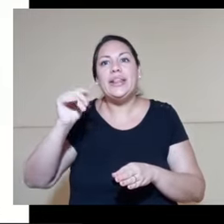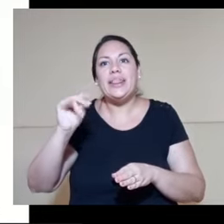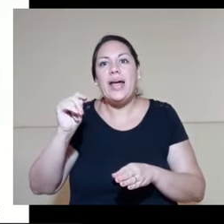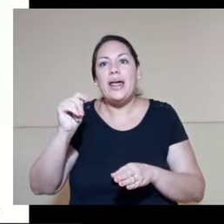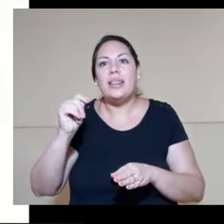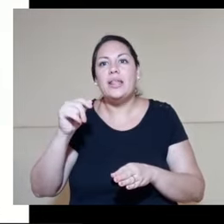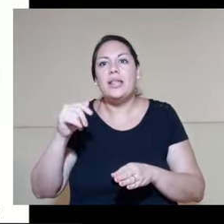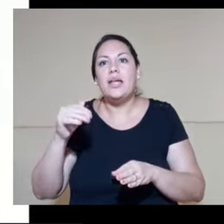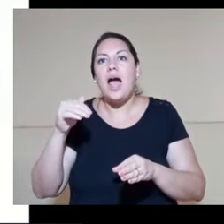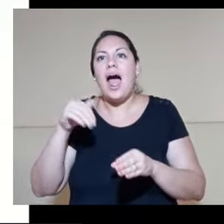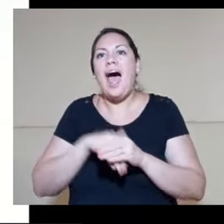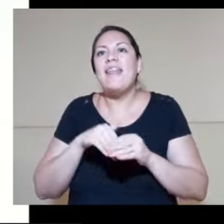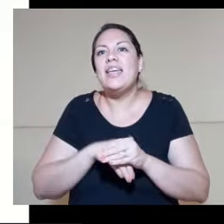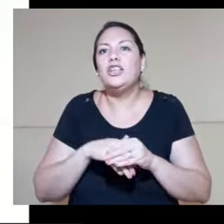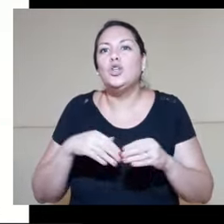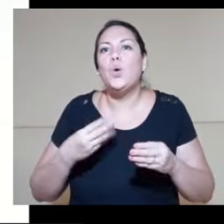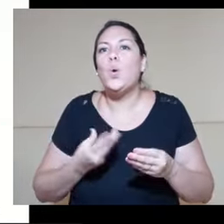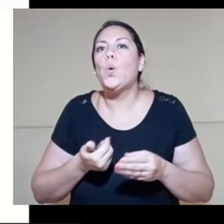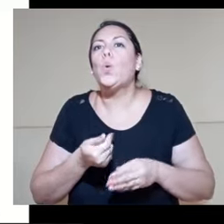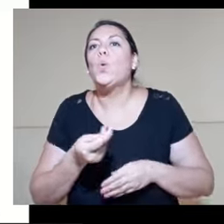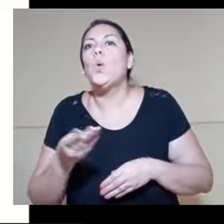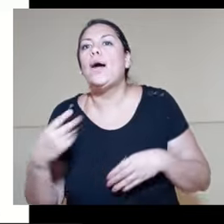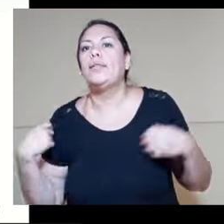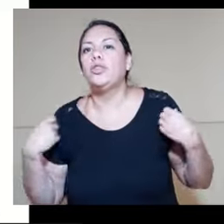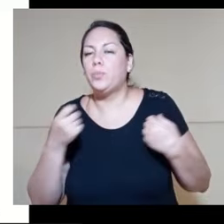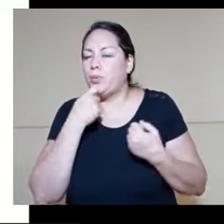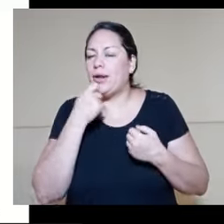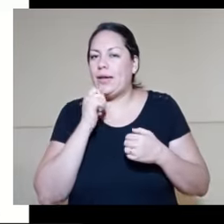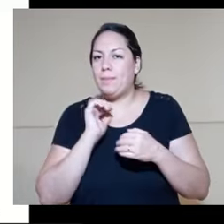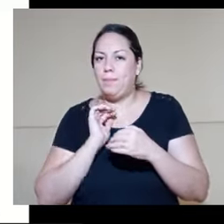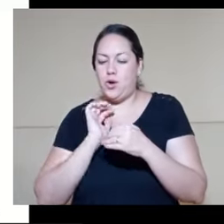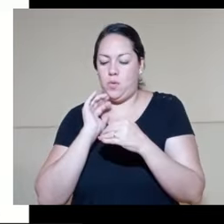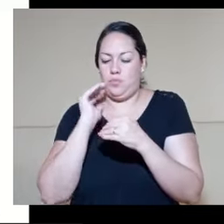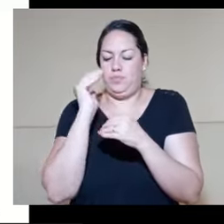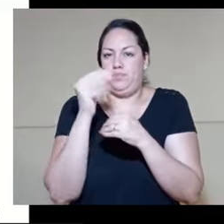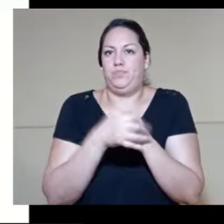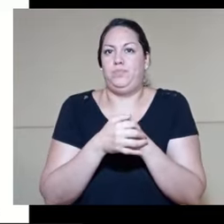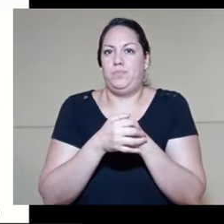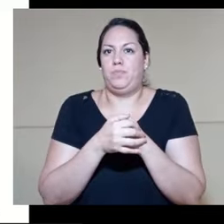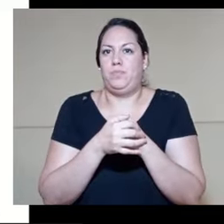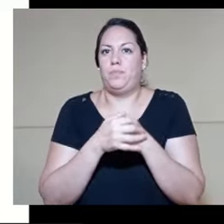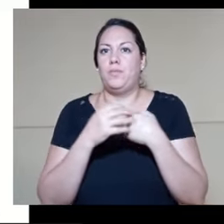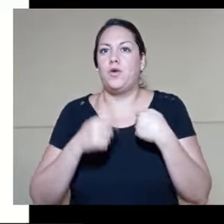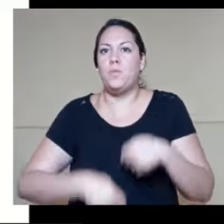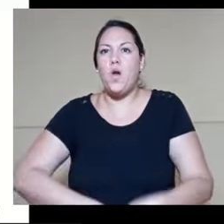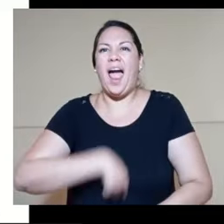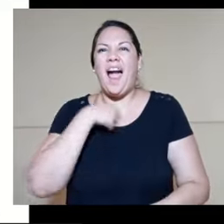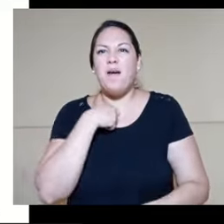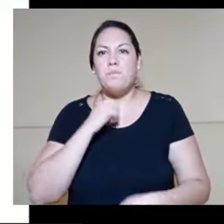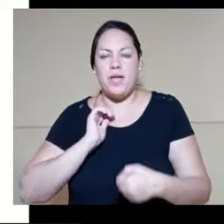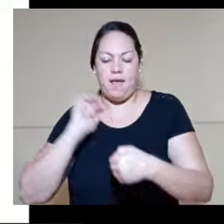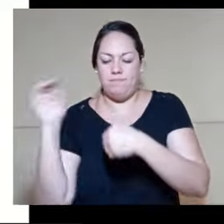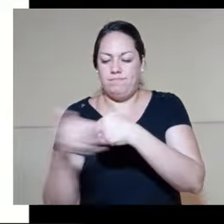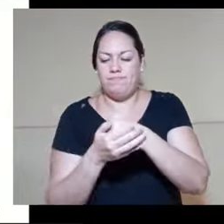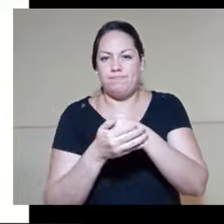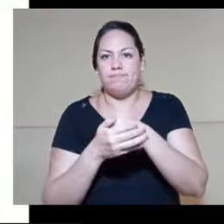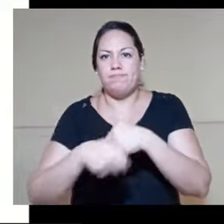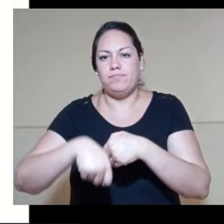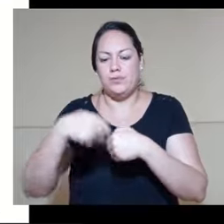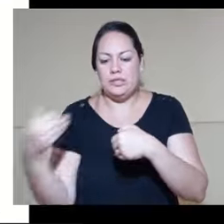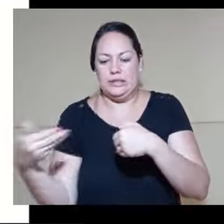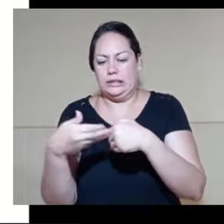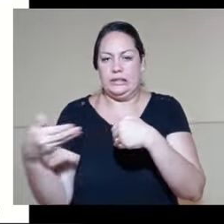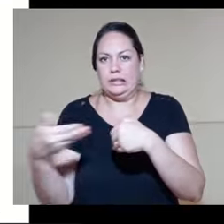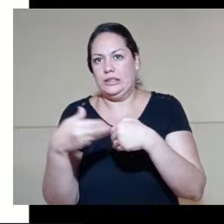es la capacidad de poder entrar a la célula, como ponerse un impermeable. La célula se ha puesto un impermeable que al